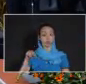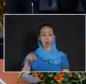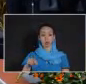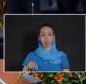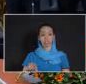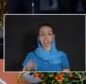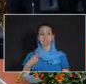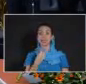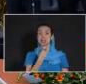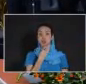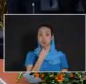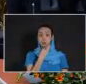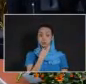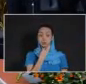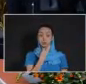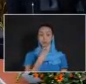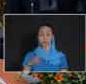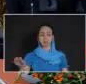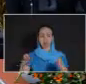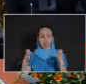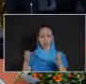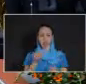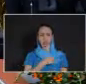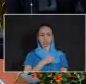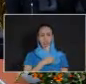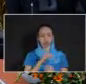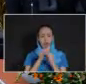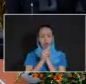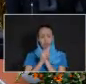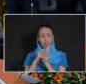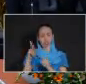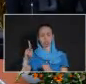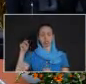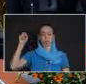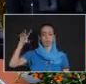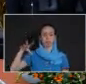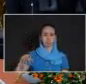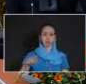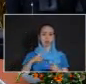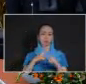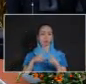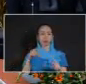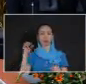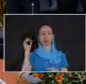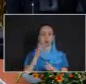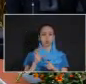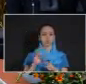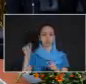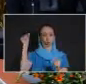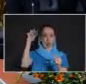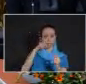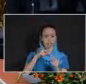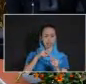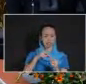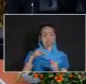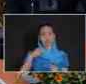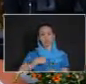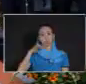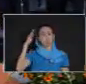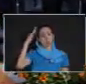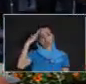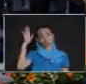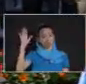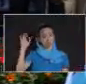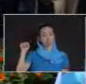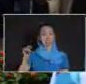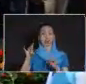Entonces yo quiero orar y quiero que me acompañen para bendecirlo por cosas específicas. Yo no sé si usted alguna vez lo han